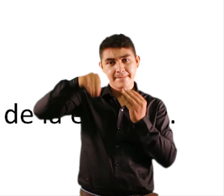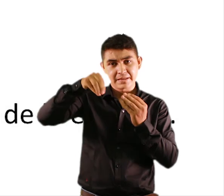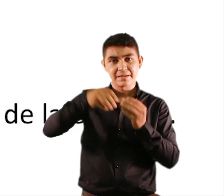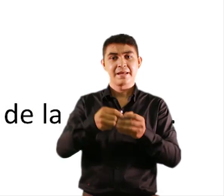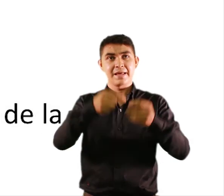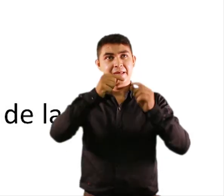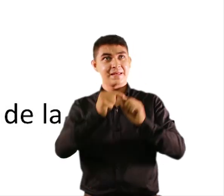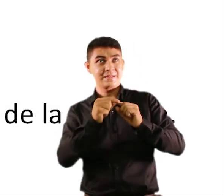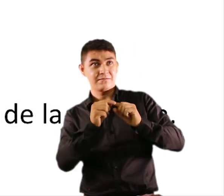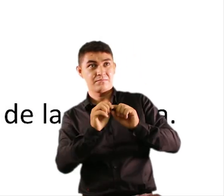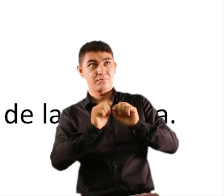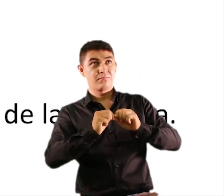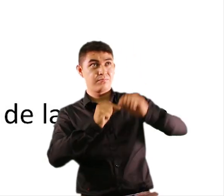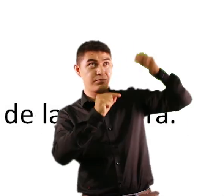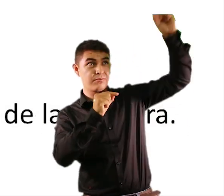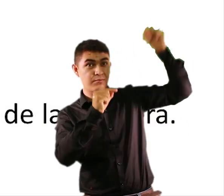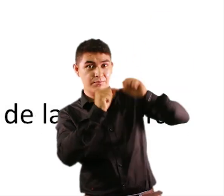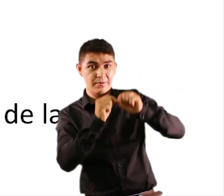la escalera.